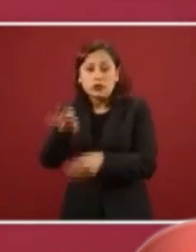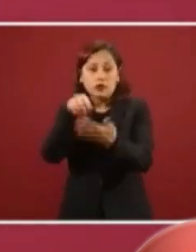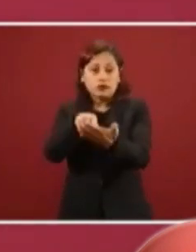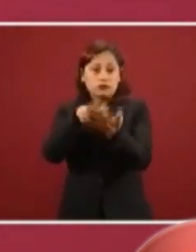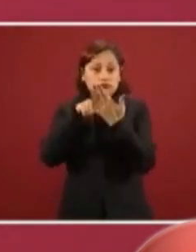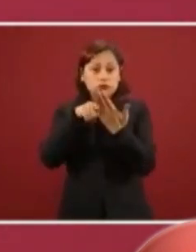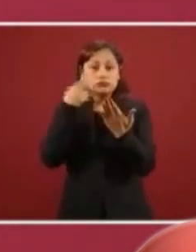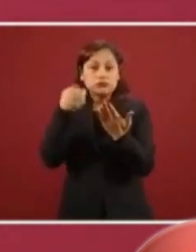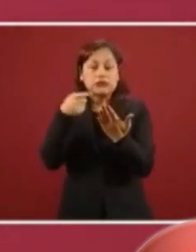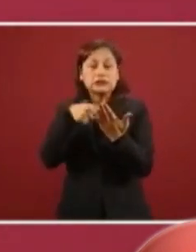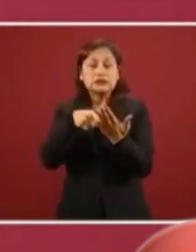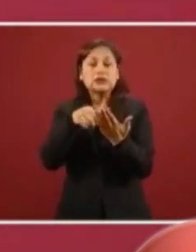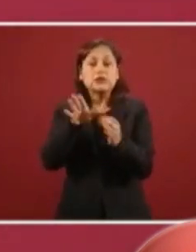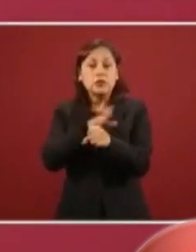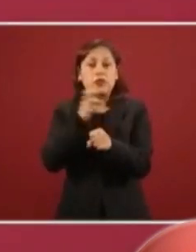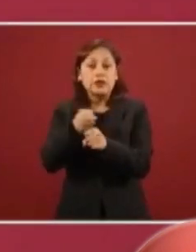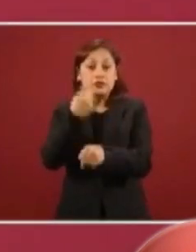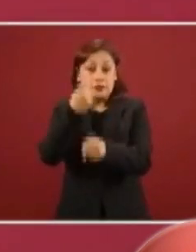lugar